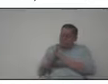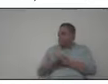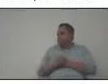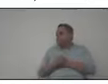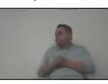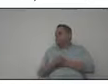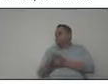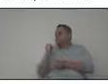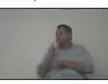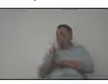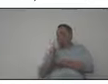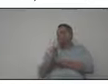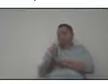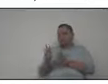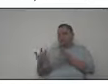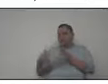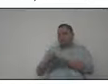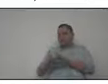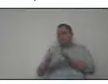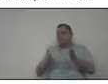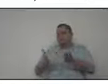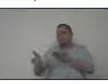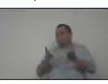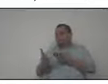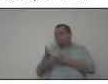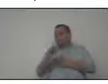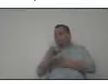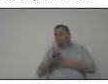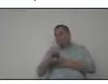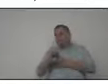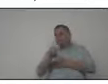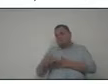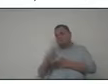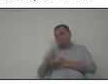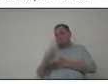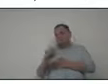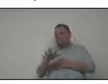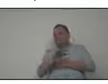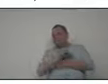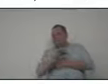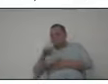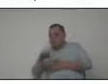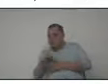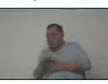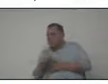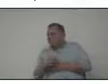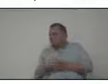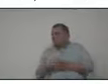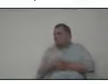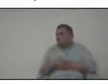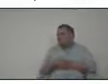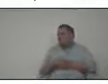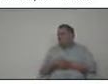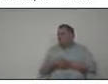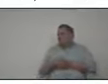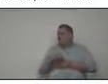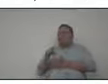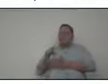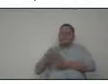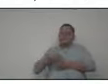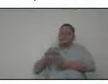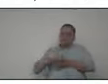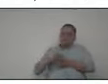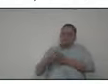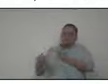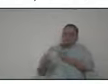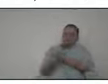las instituciones, la red prestadora de servicios, tanto privada, a quien le tengo que agradecer, y pública, nos ha